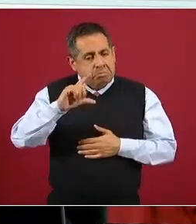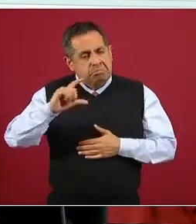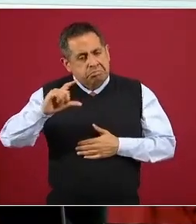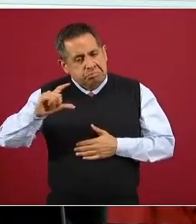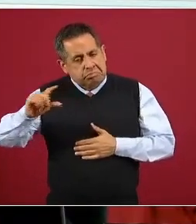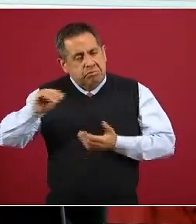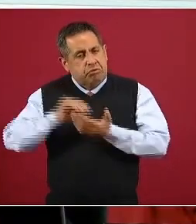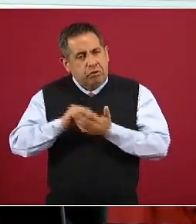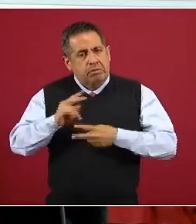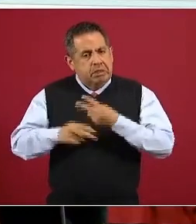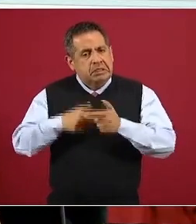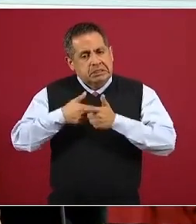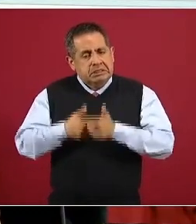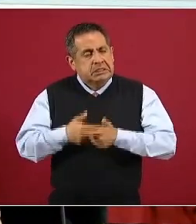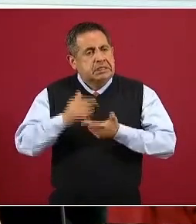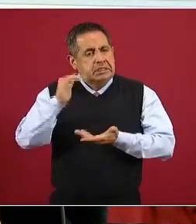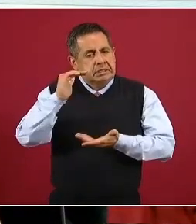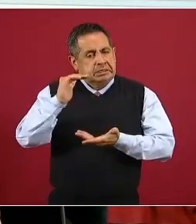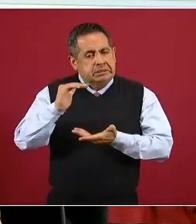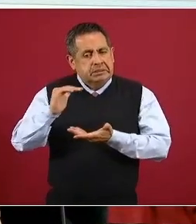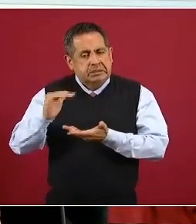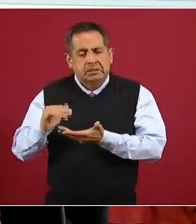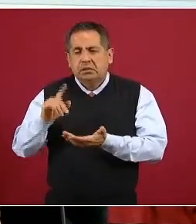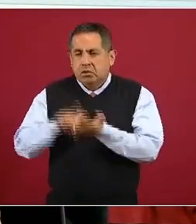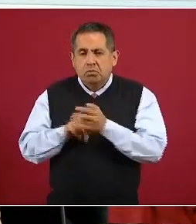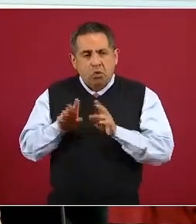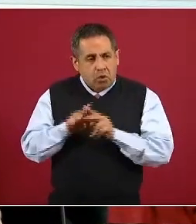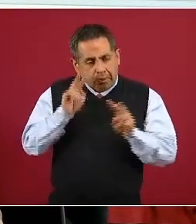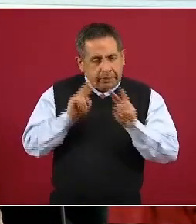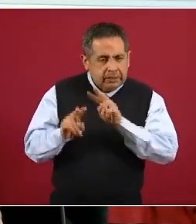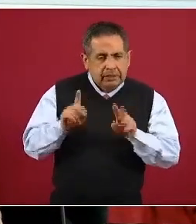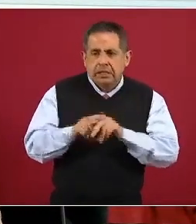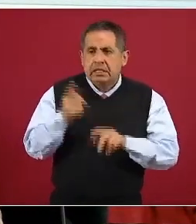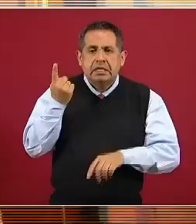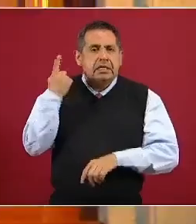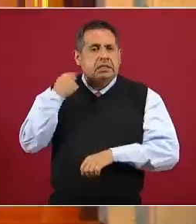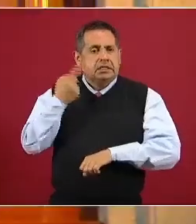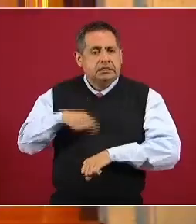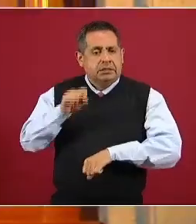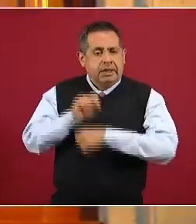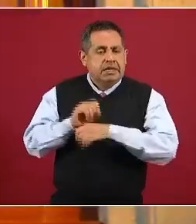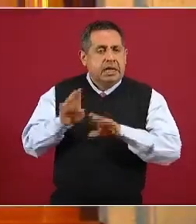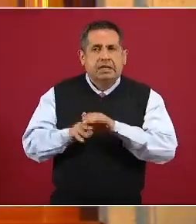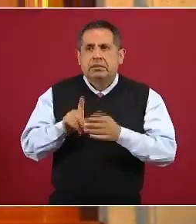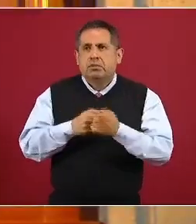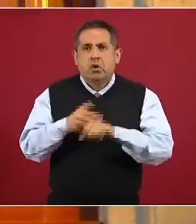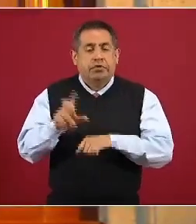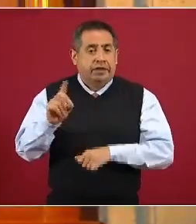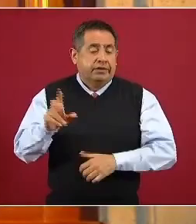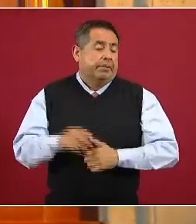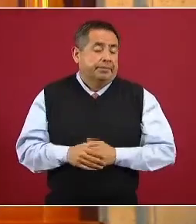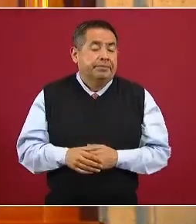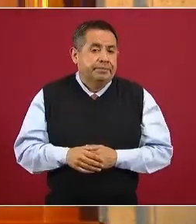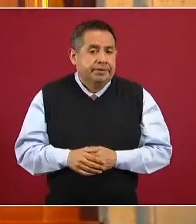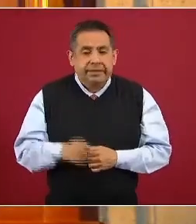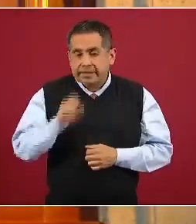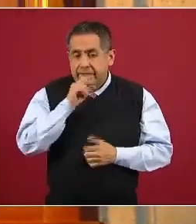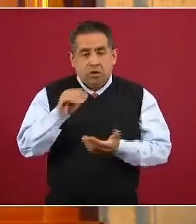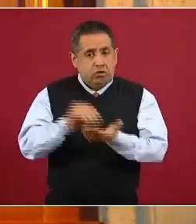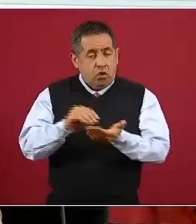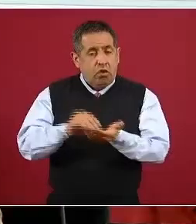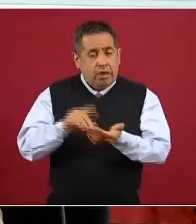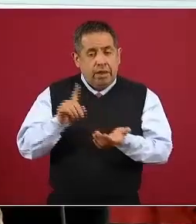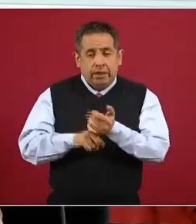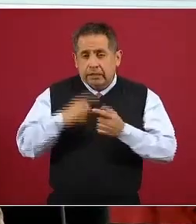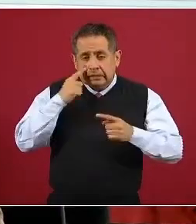esta tendencia descendente que estamos viendo ya desde la semana 30. Así también continúa la